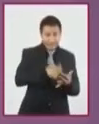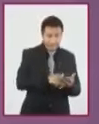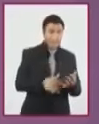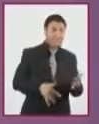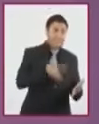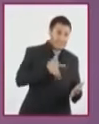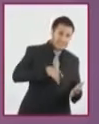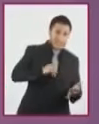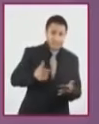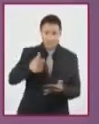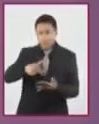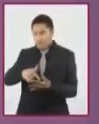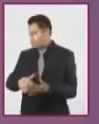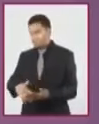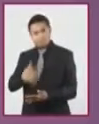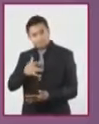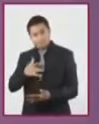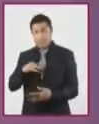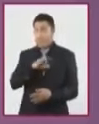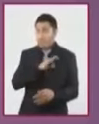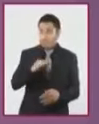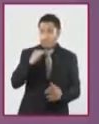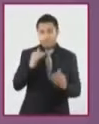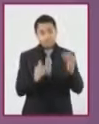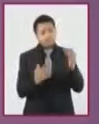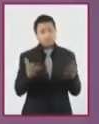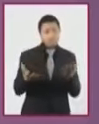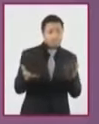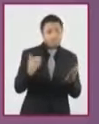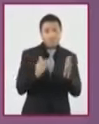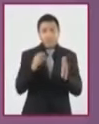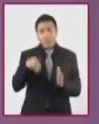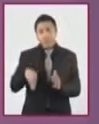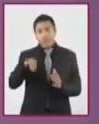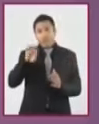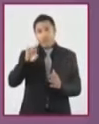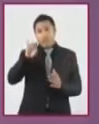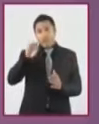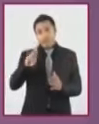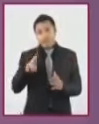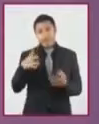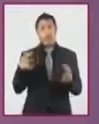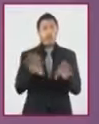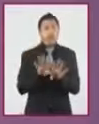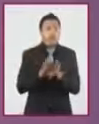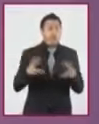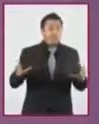¿Se puede medir la intensidad de un temblor? ¿O cómo se hace para medirlo?